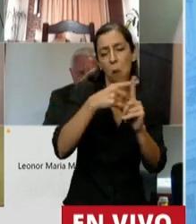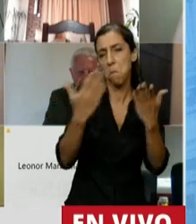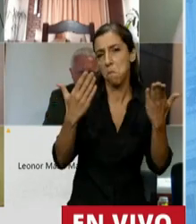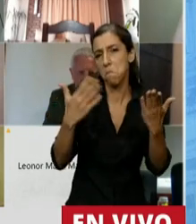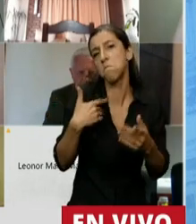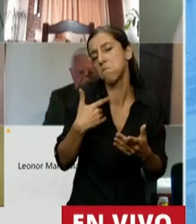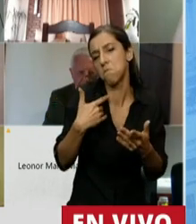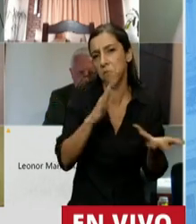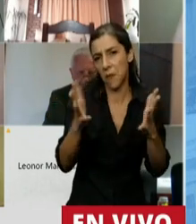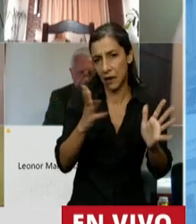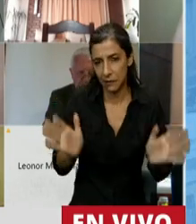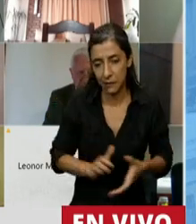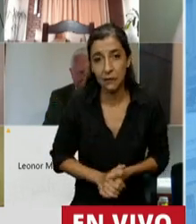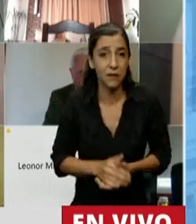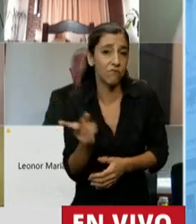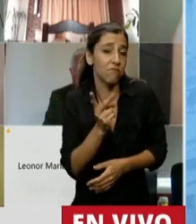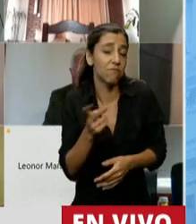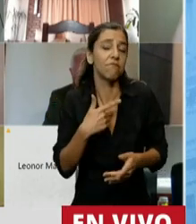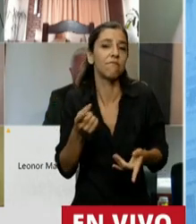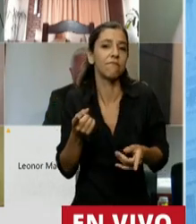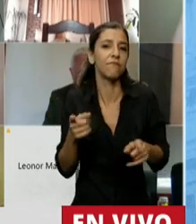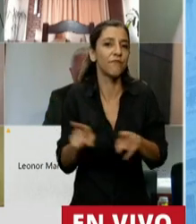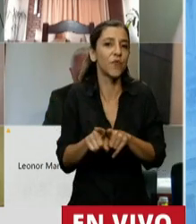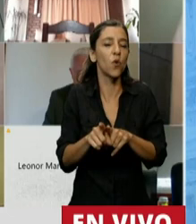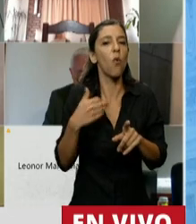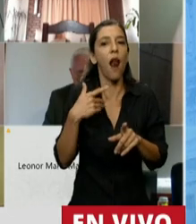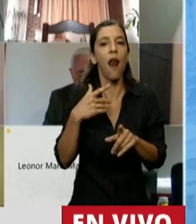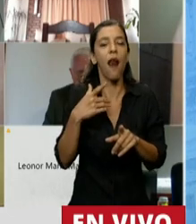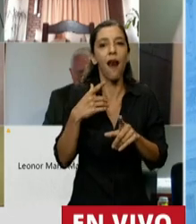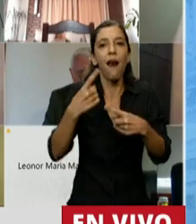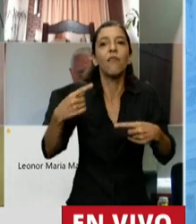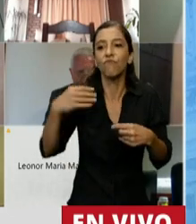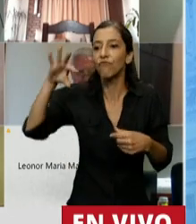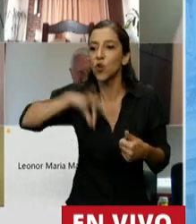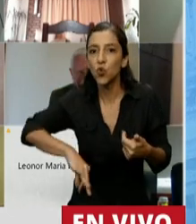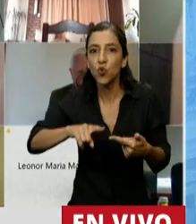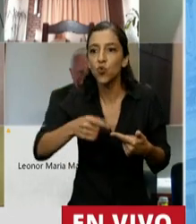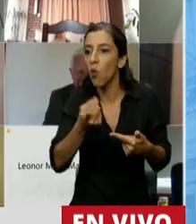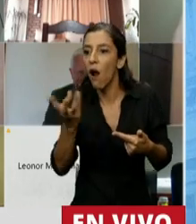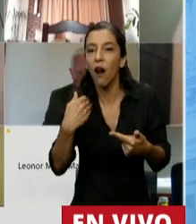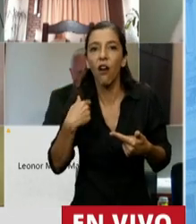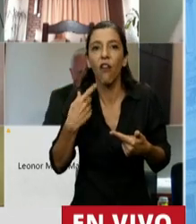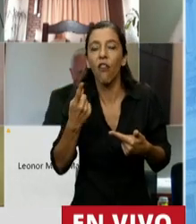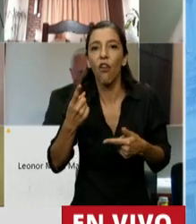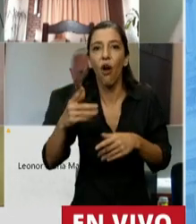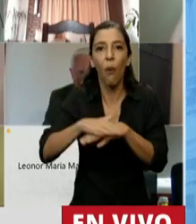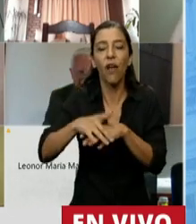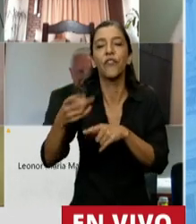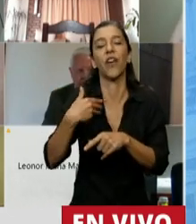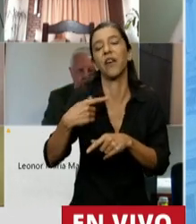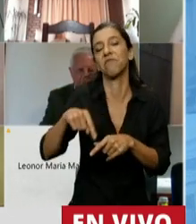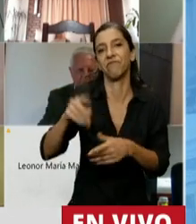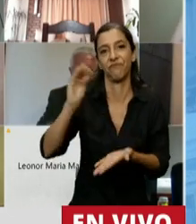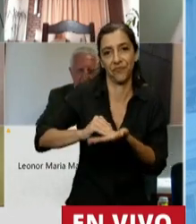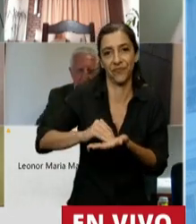consideran en partes iguales la variación de los salarios y los recursos que ingresan al ANSES. Y vamos a la realidad,